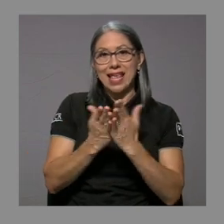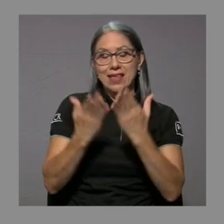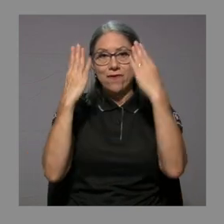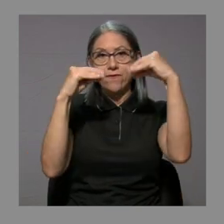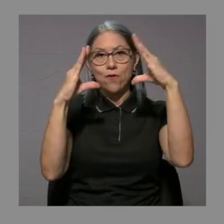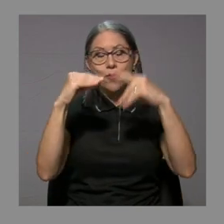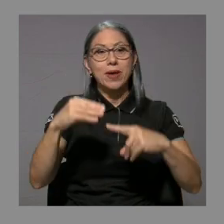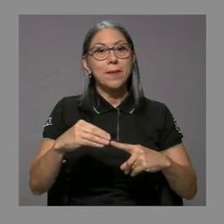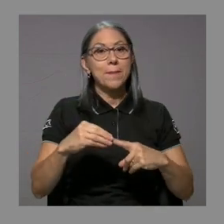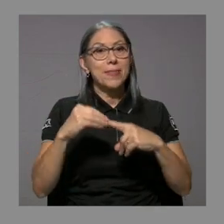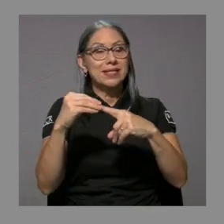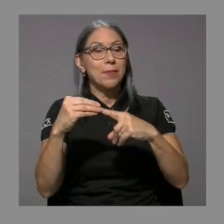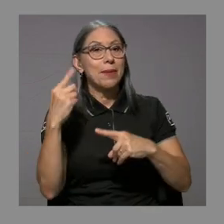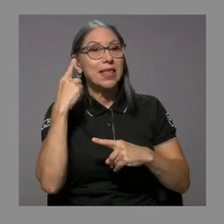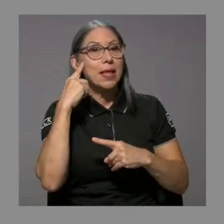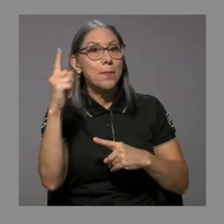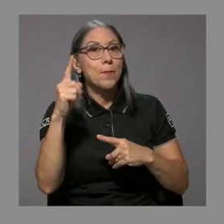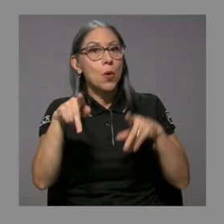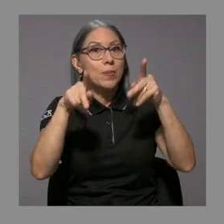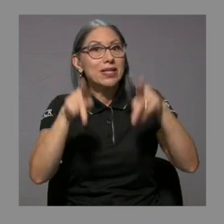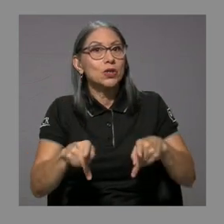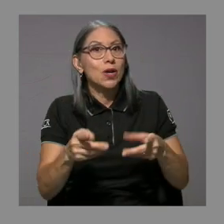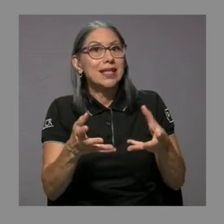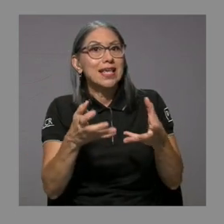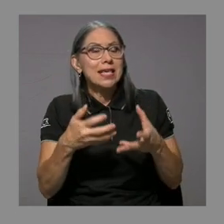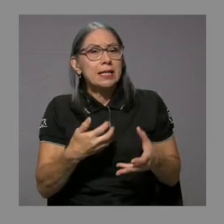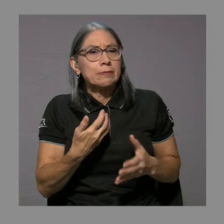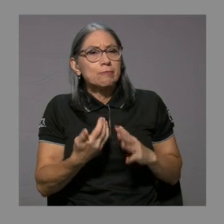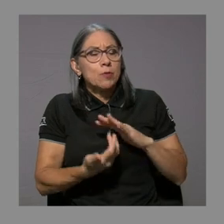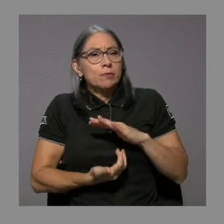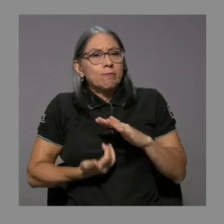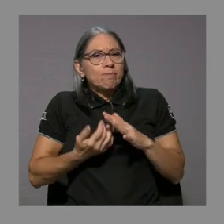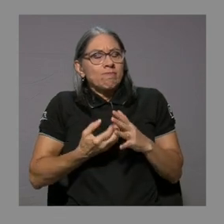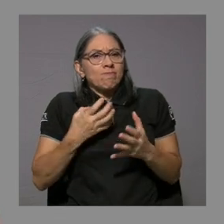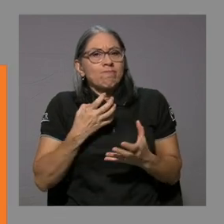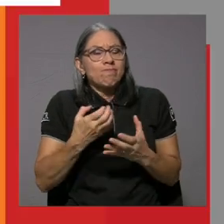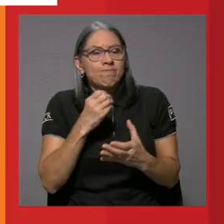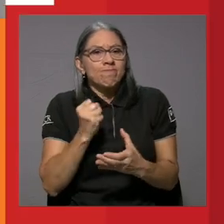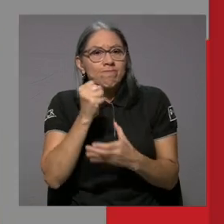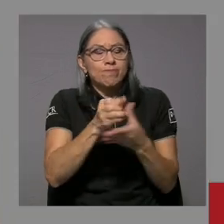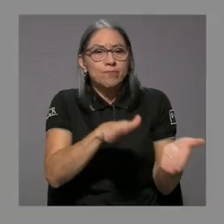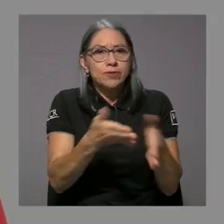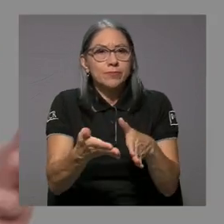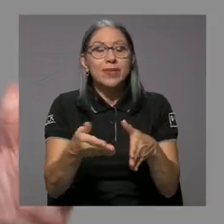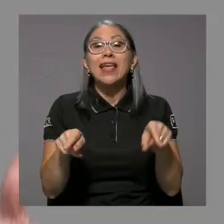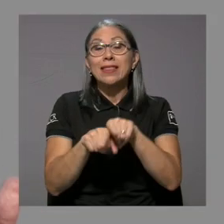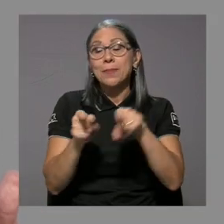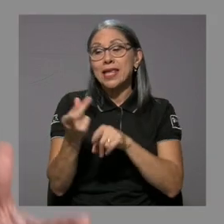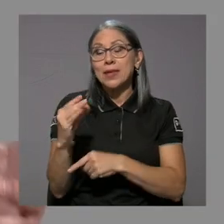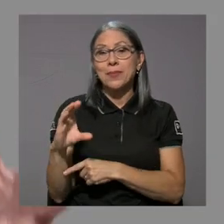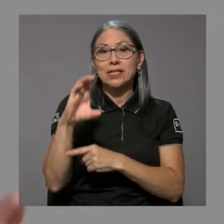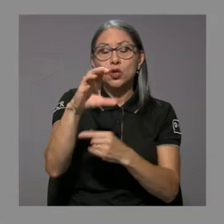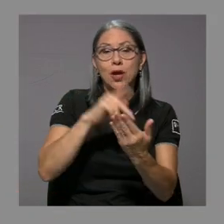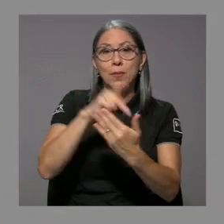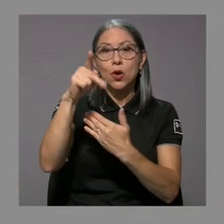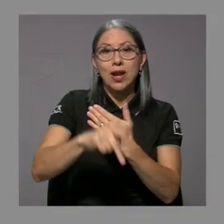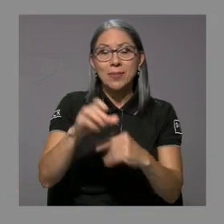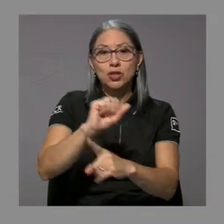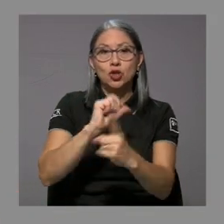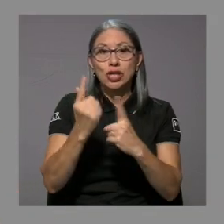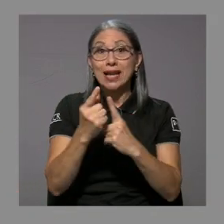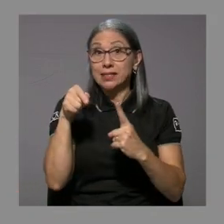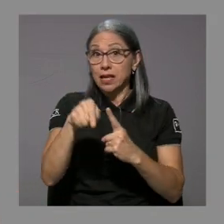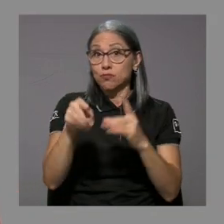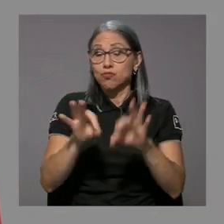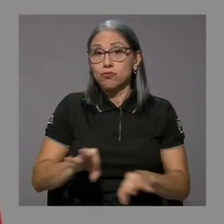este informe, principalmente por ajustes de cuentas. Mientras tanto, la inversión en programas